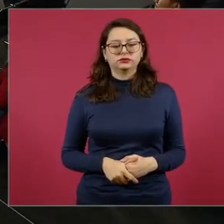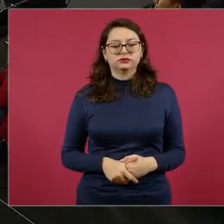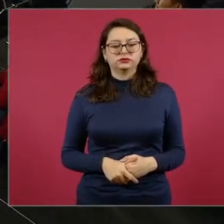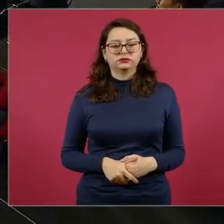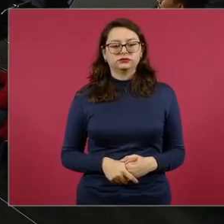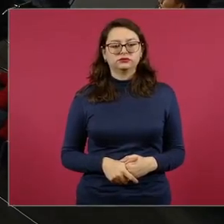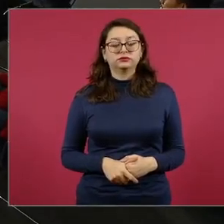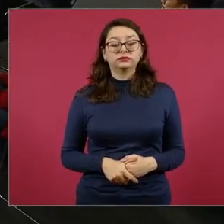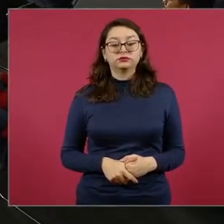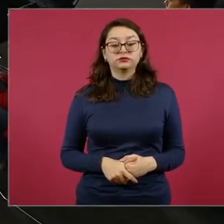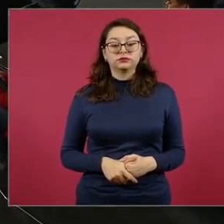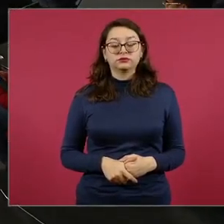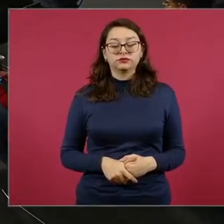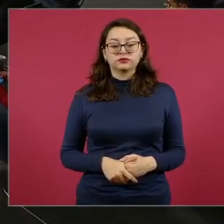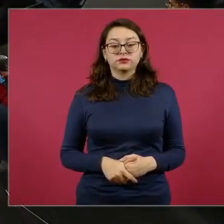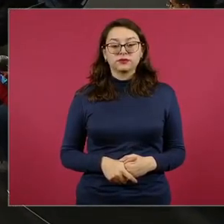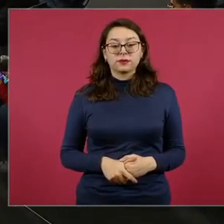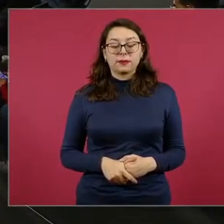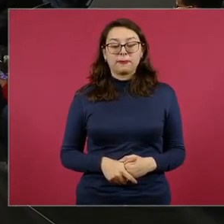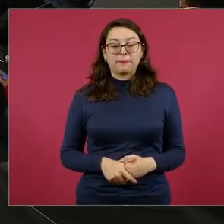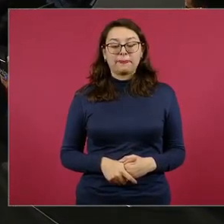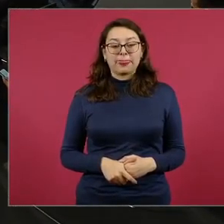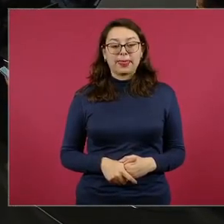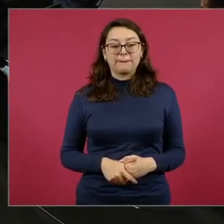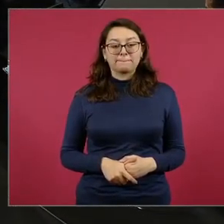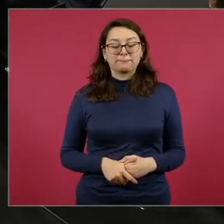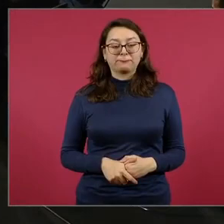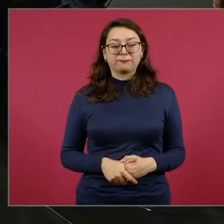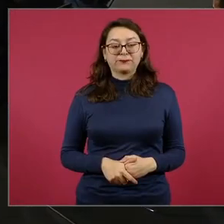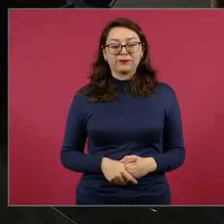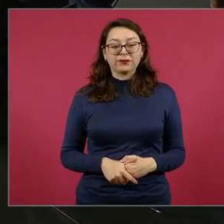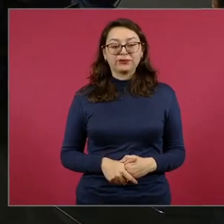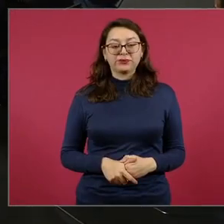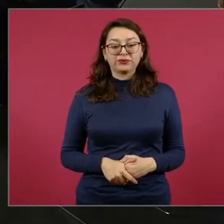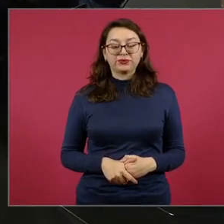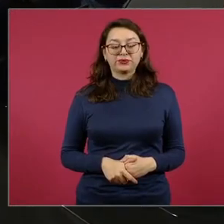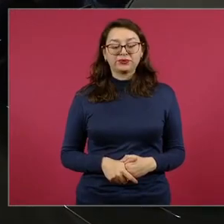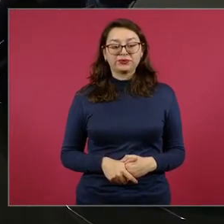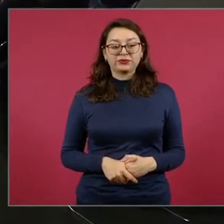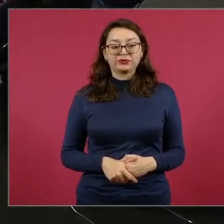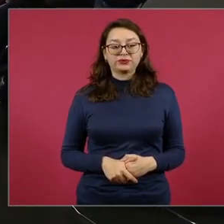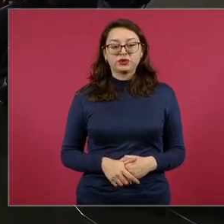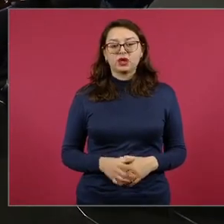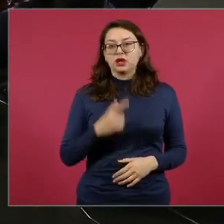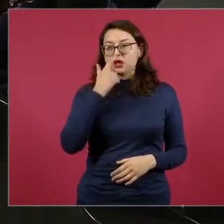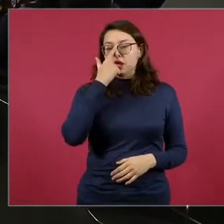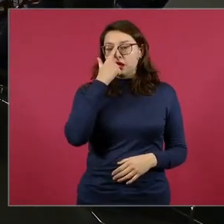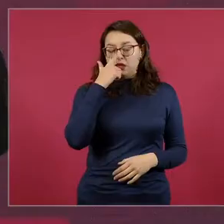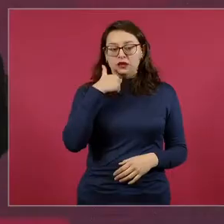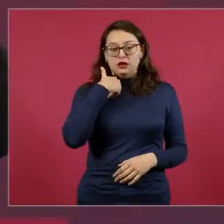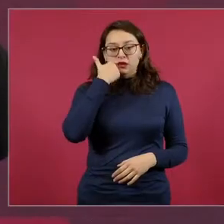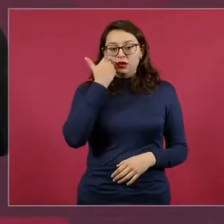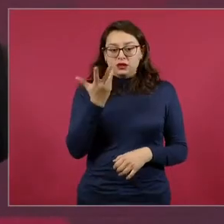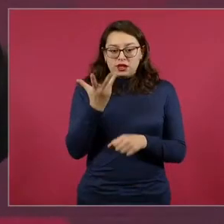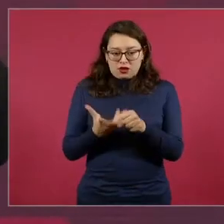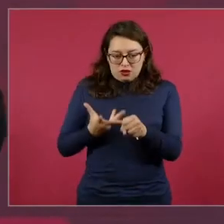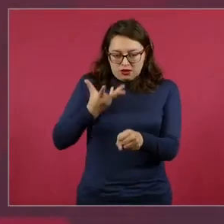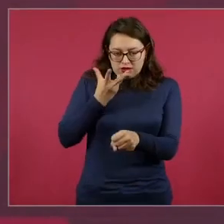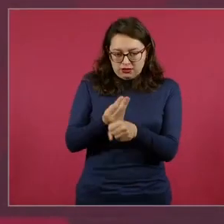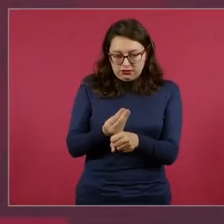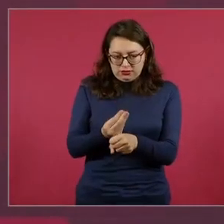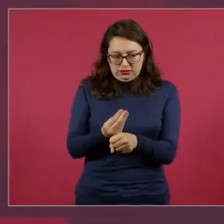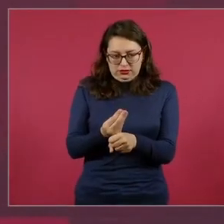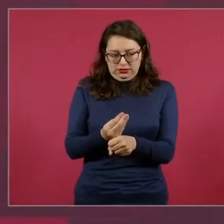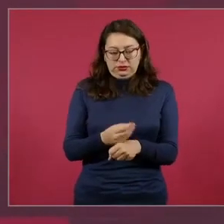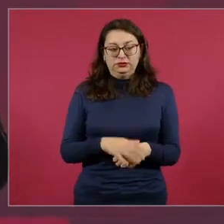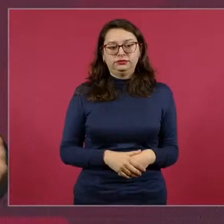Nada más un comentario, ¿no? Adicional. Cada mes